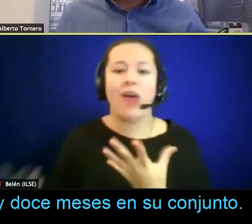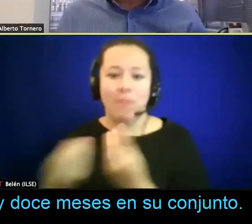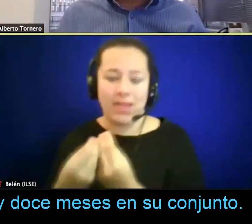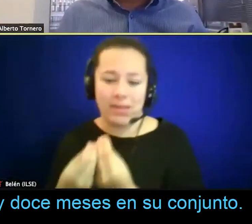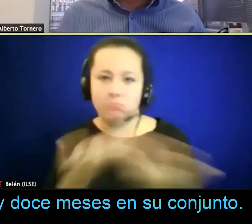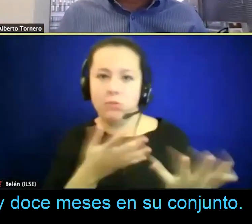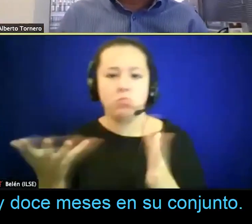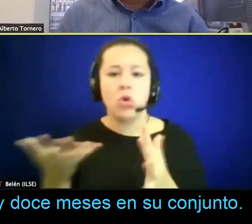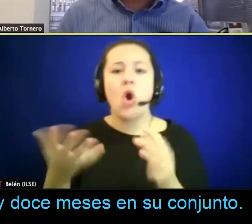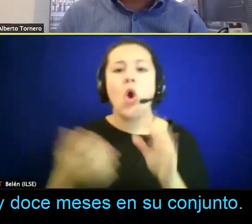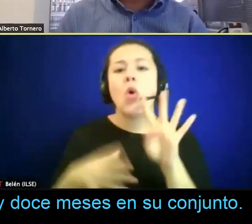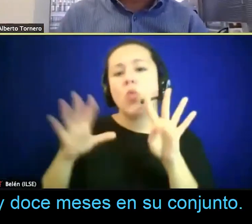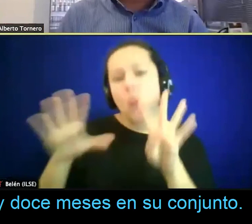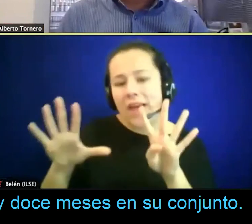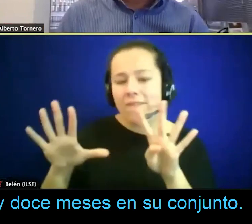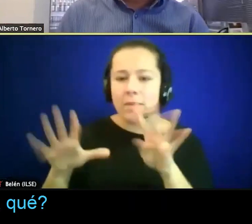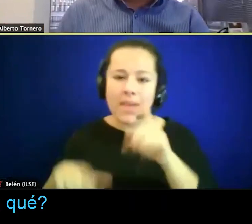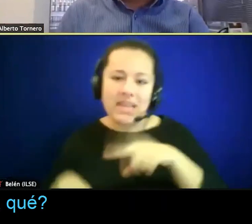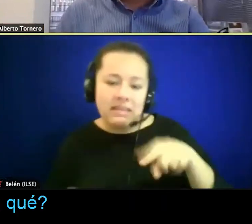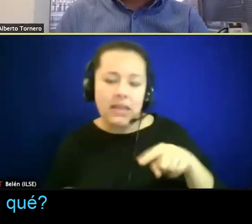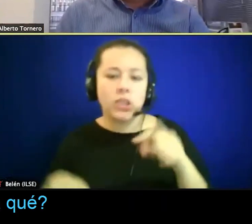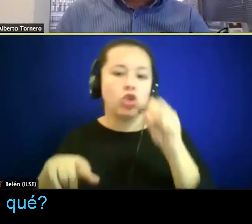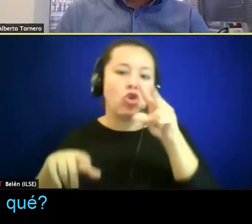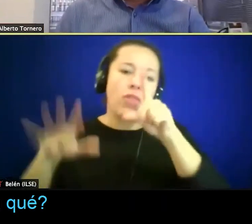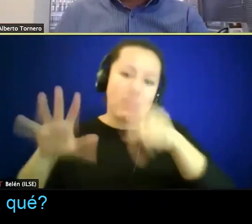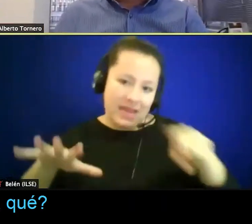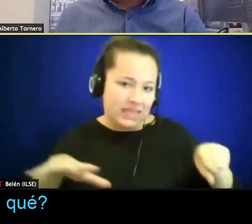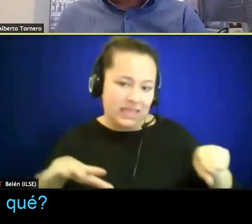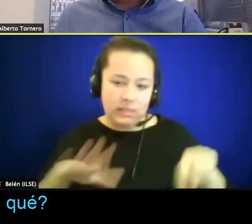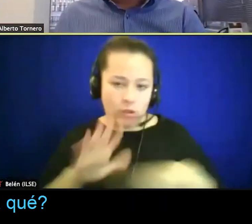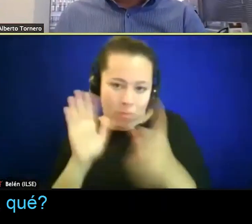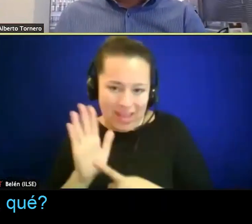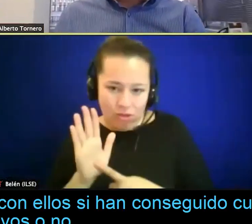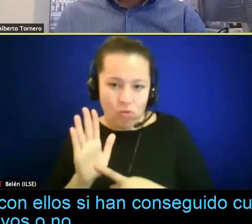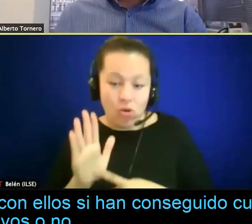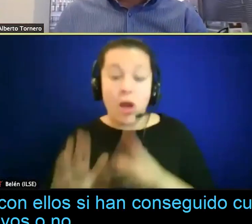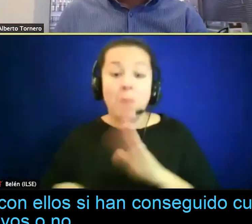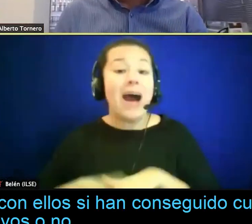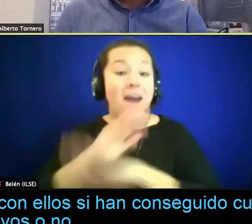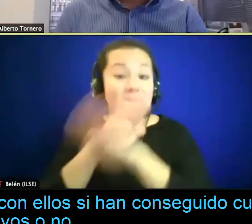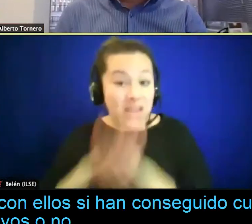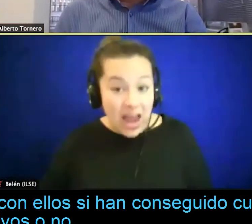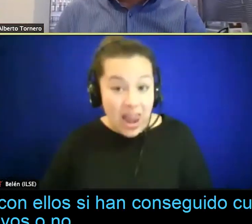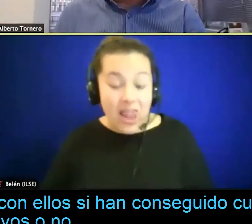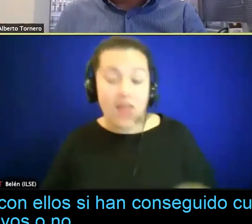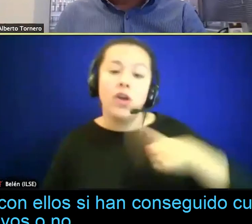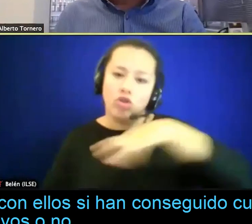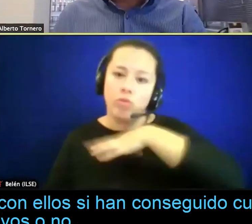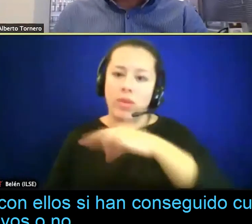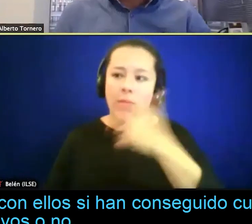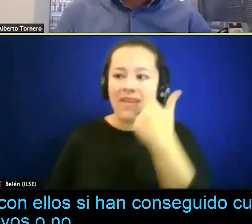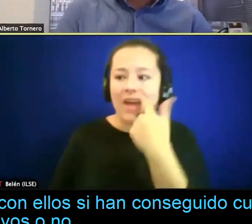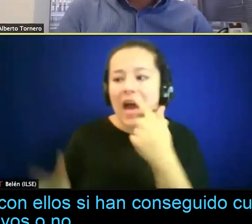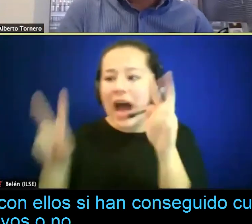meses en su conjunto. ¿Para qué? Para que al final podamos analizar con